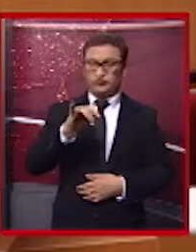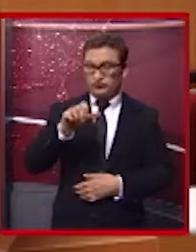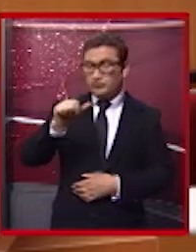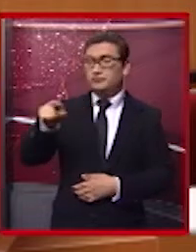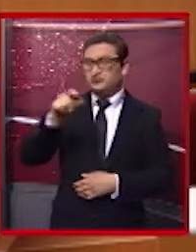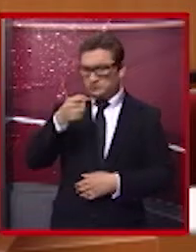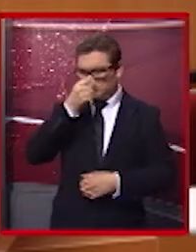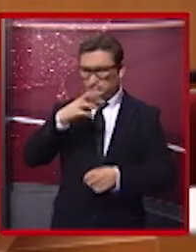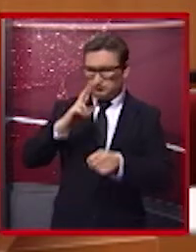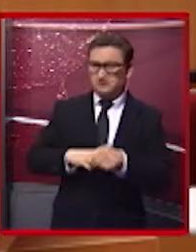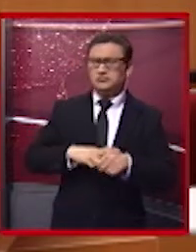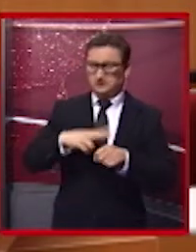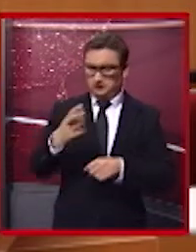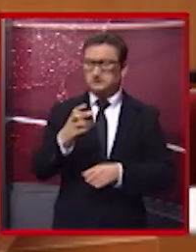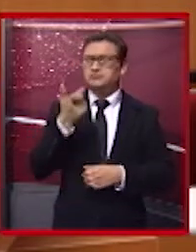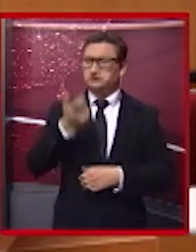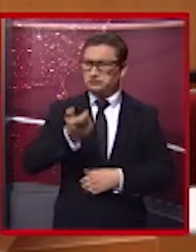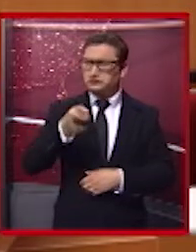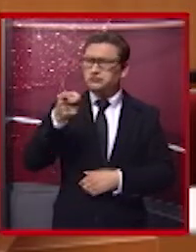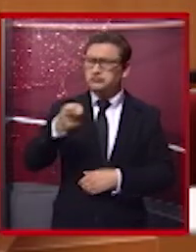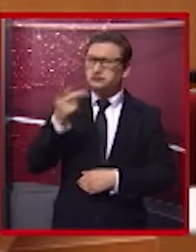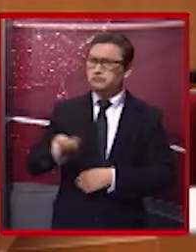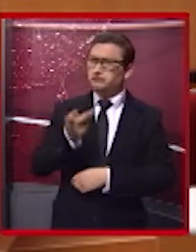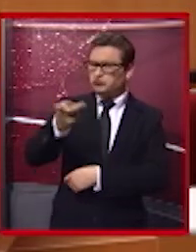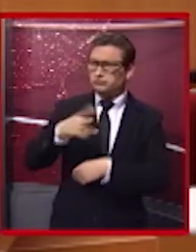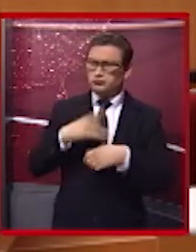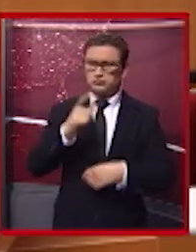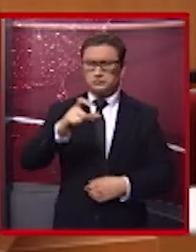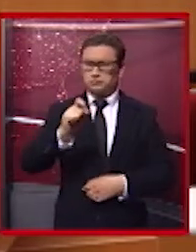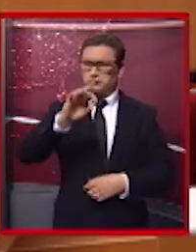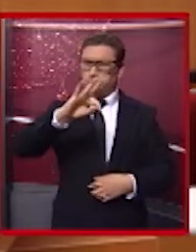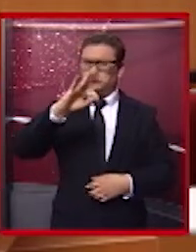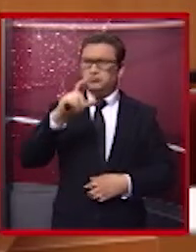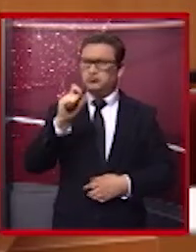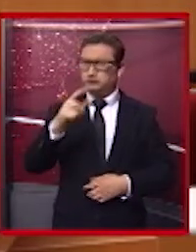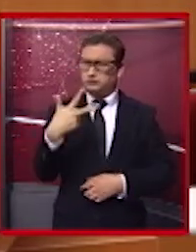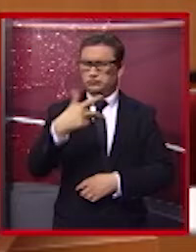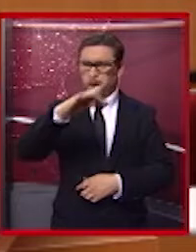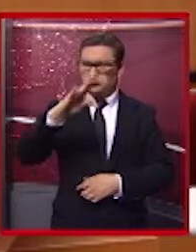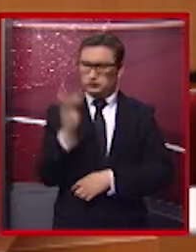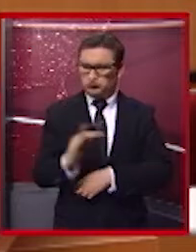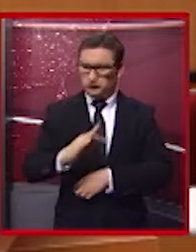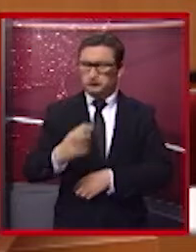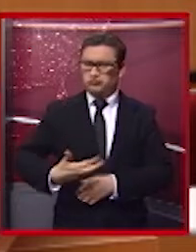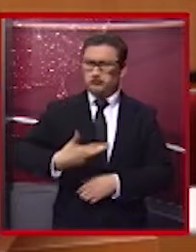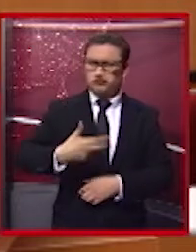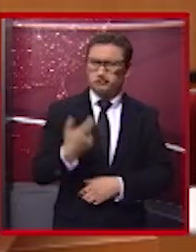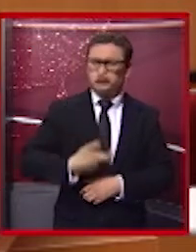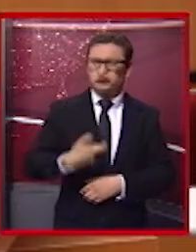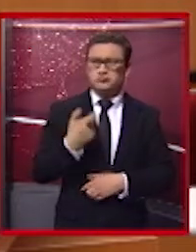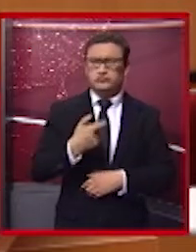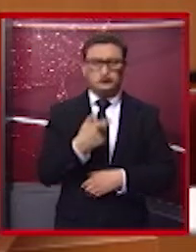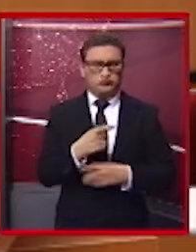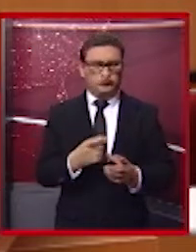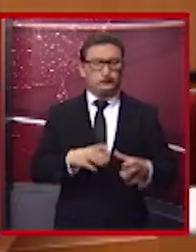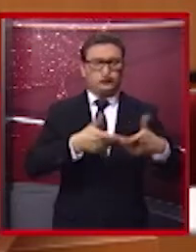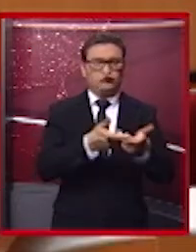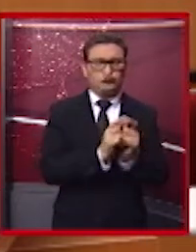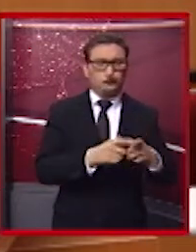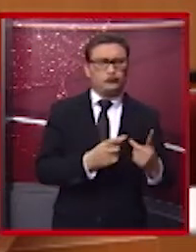secretario de Economía en torno a los motivos por el que el 28% de la riqueza total del país se concentra en el 1% de la